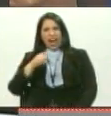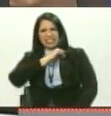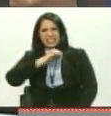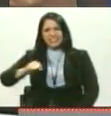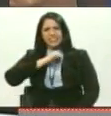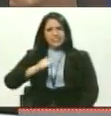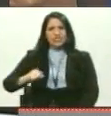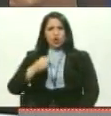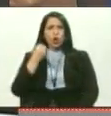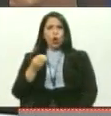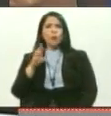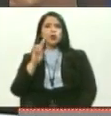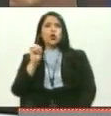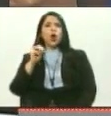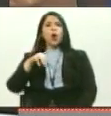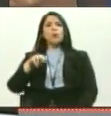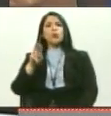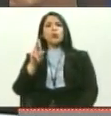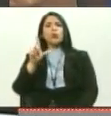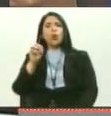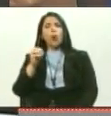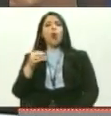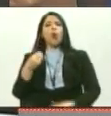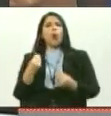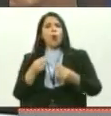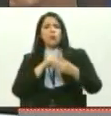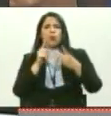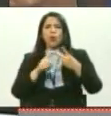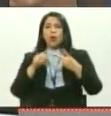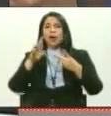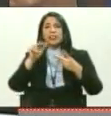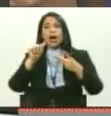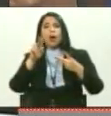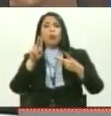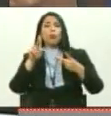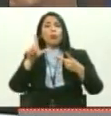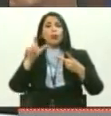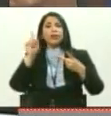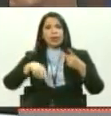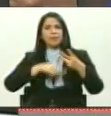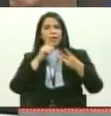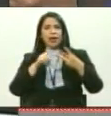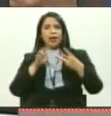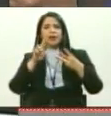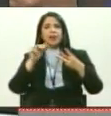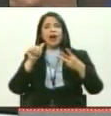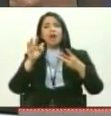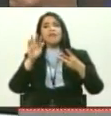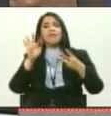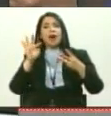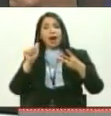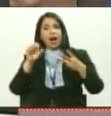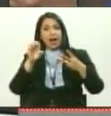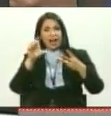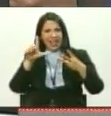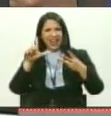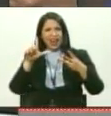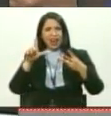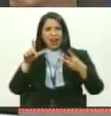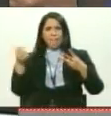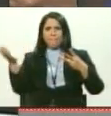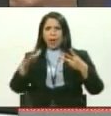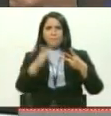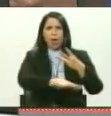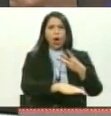asesinos como raúl leoni asesinos como rafael caldera que asesinaron más de 11.000 jóvenes